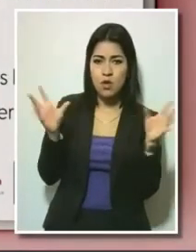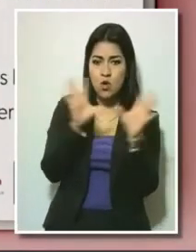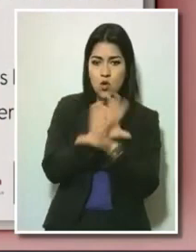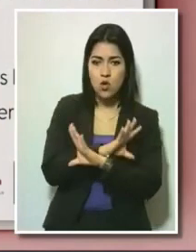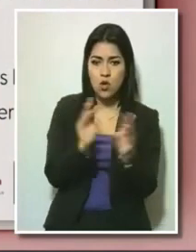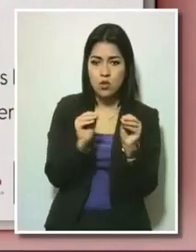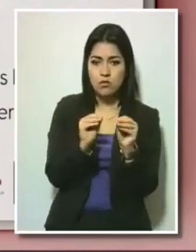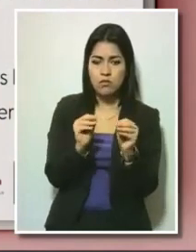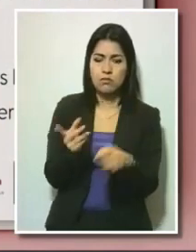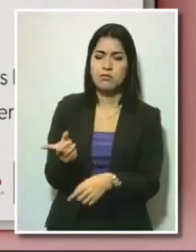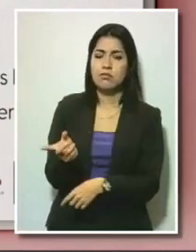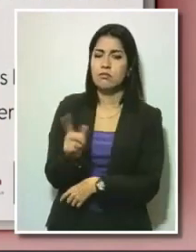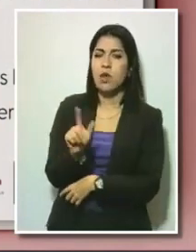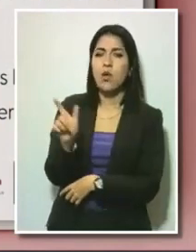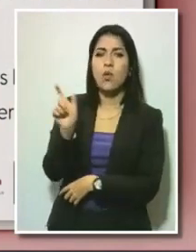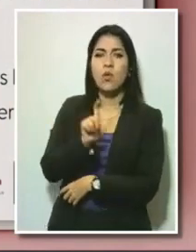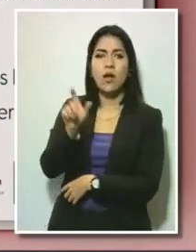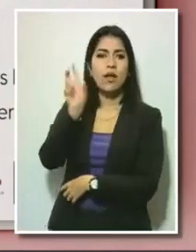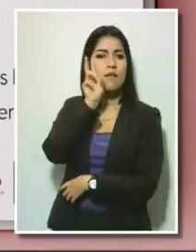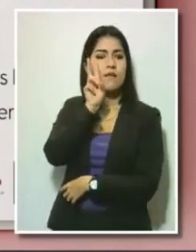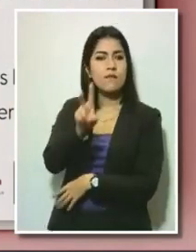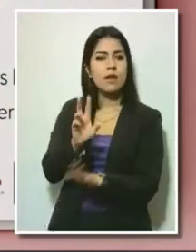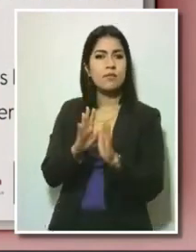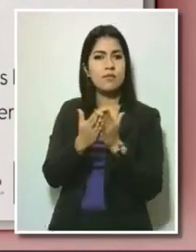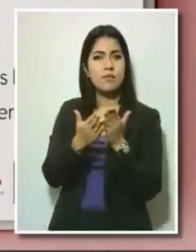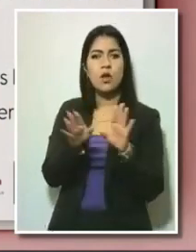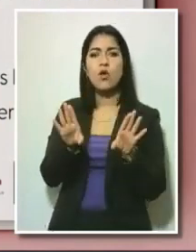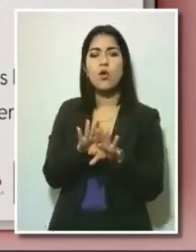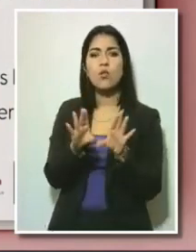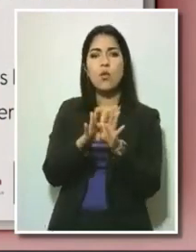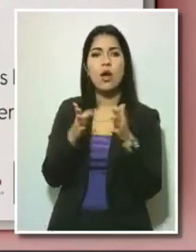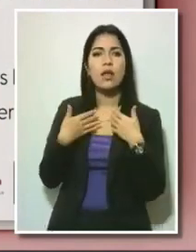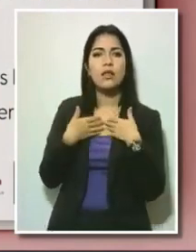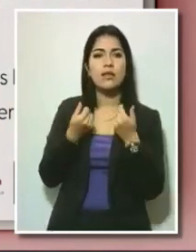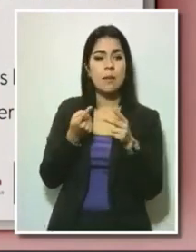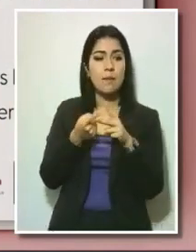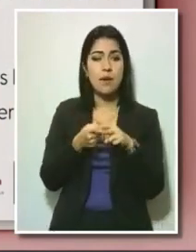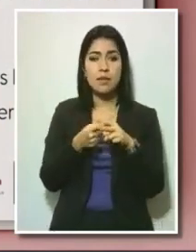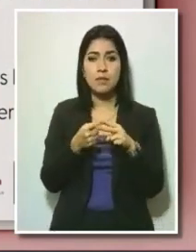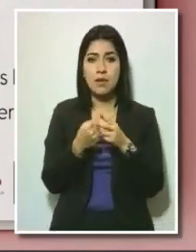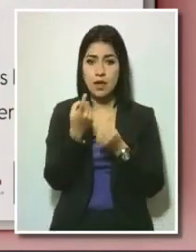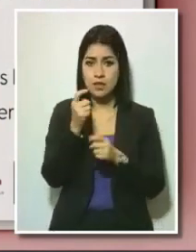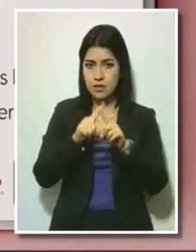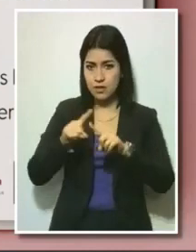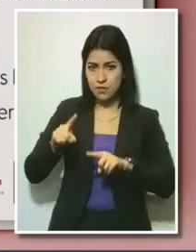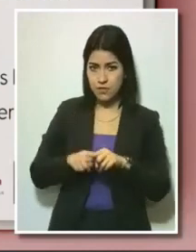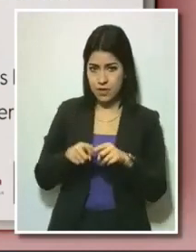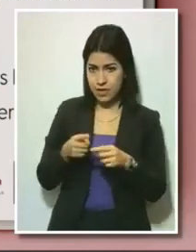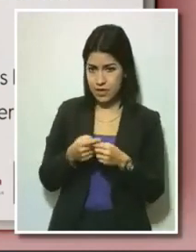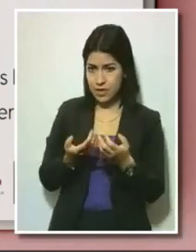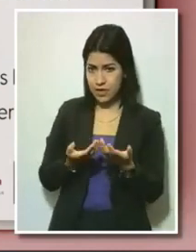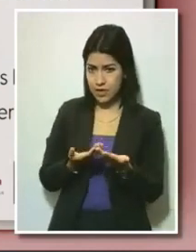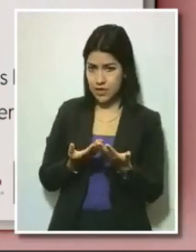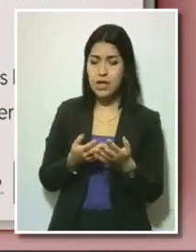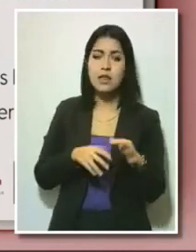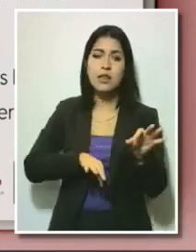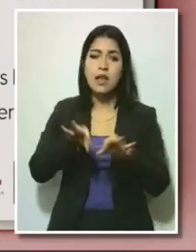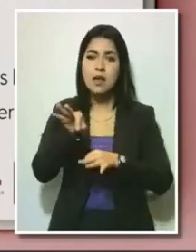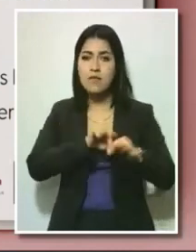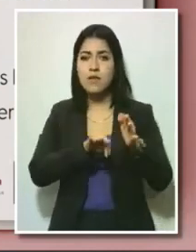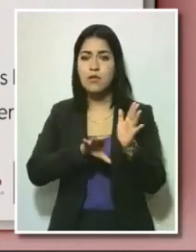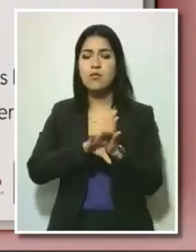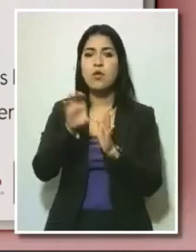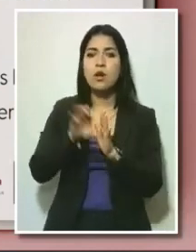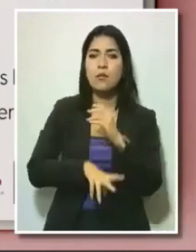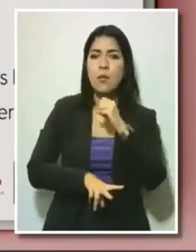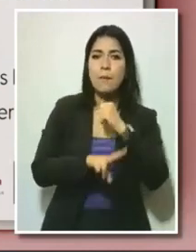van a ver cómo se enseñan las matemáticas con ejercicios donde se refiere, por ejemplo, a un vaso de leche, a